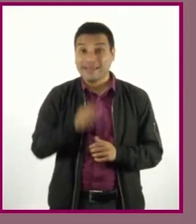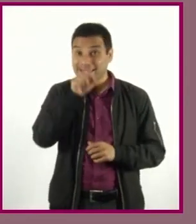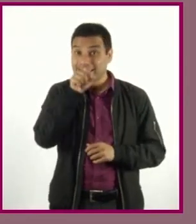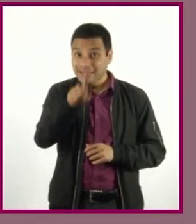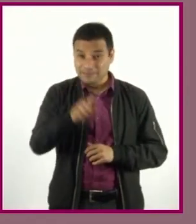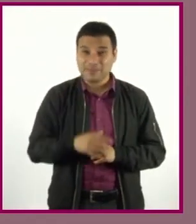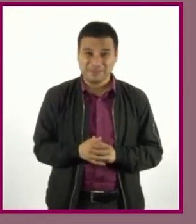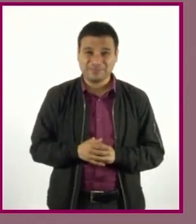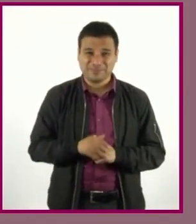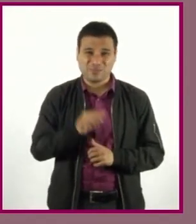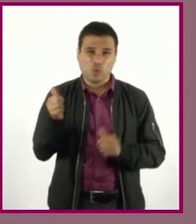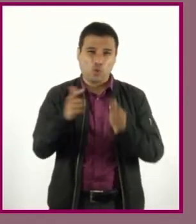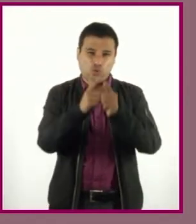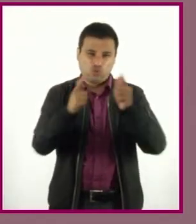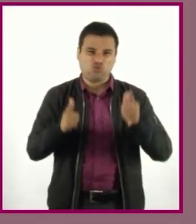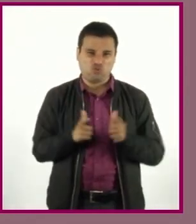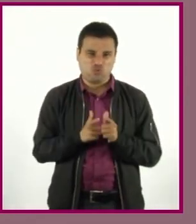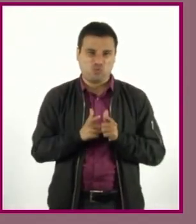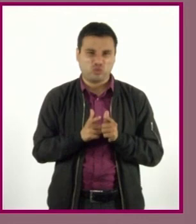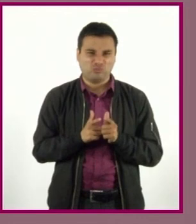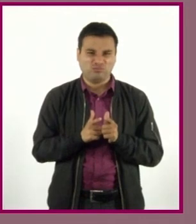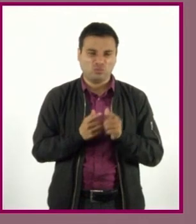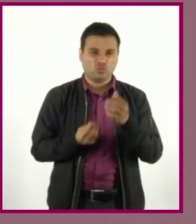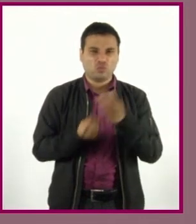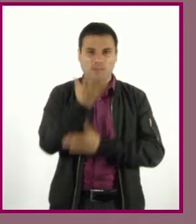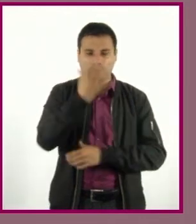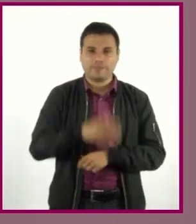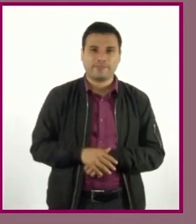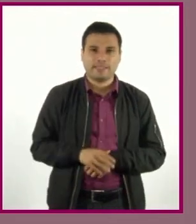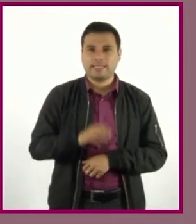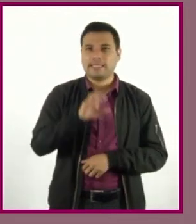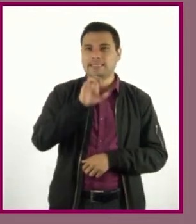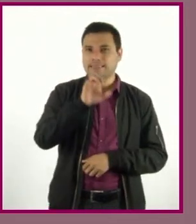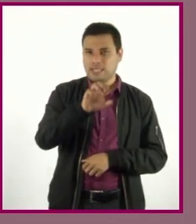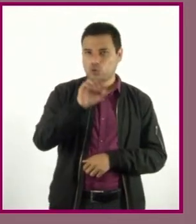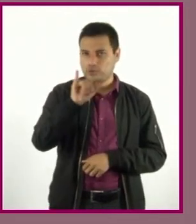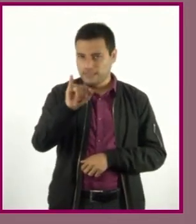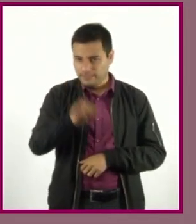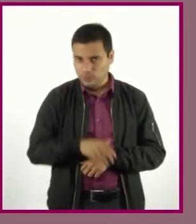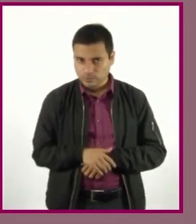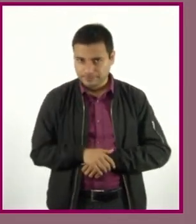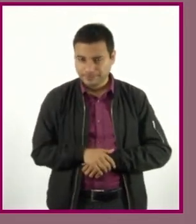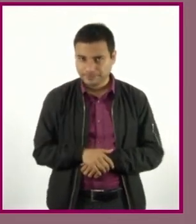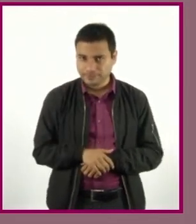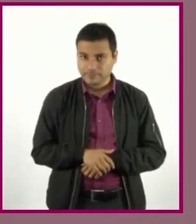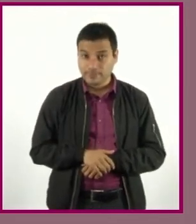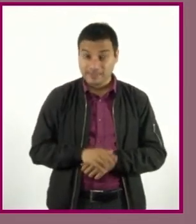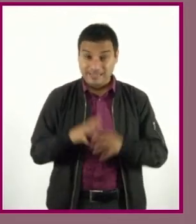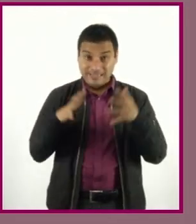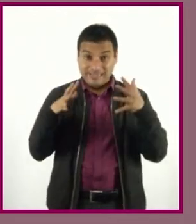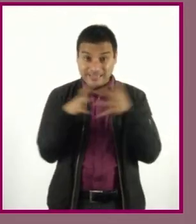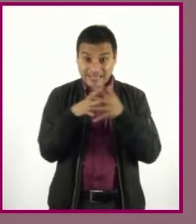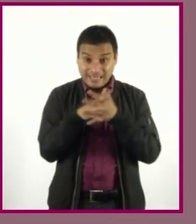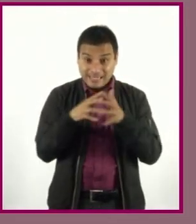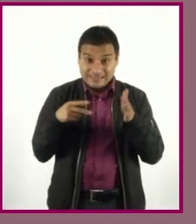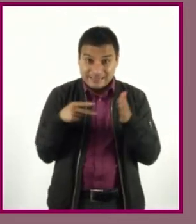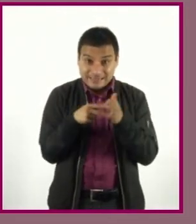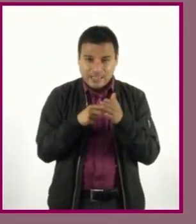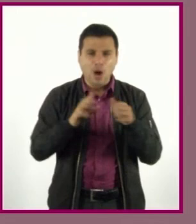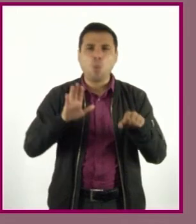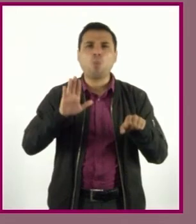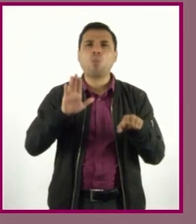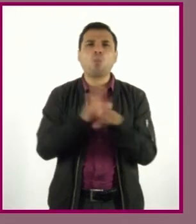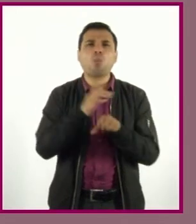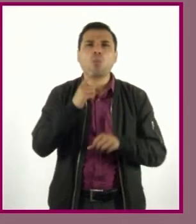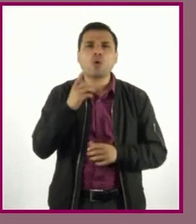el conflicto grupos armados internos, como el Estado Islámico. La guerra de Siria es un conflicto multicausal difícil